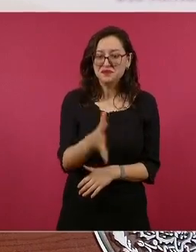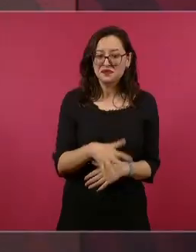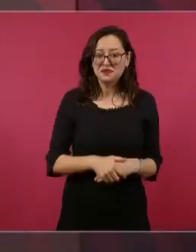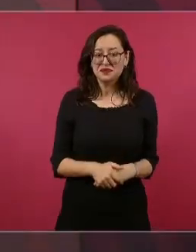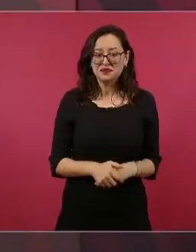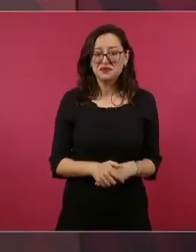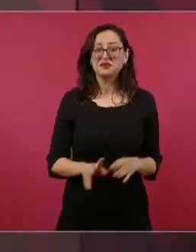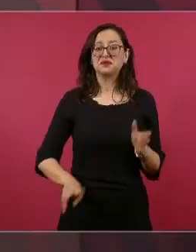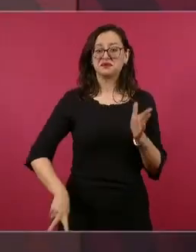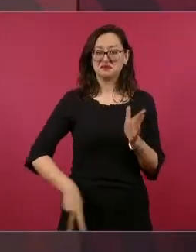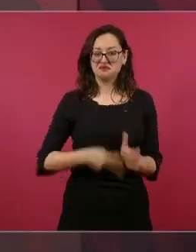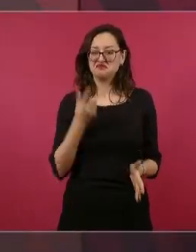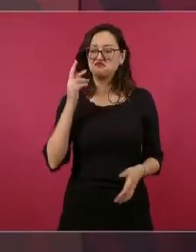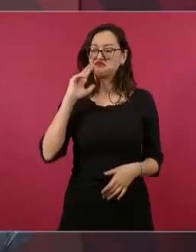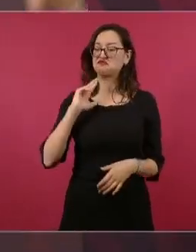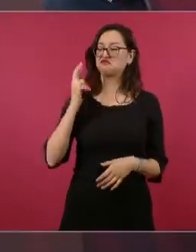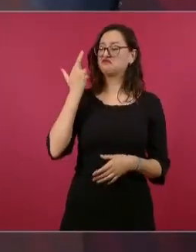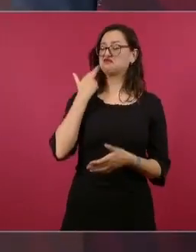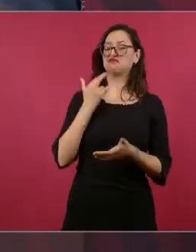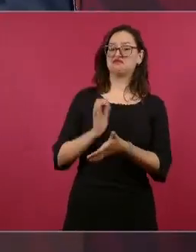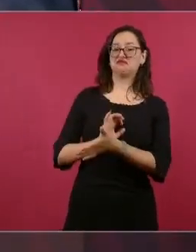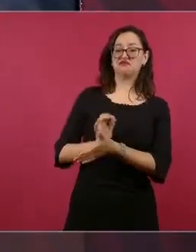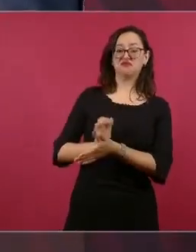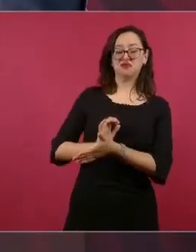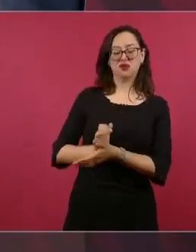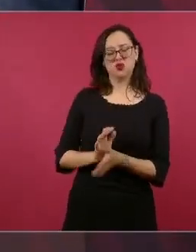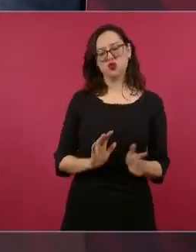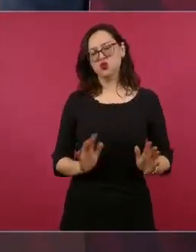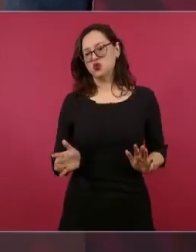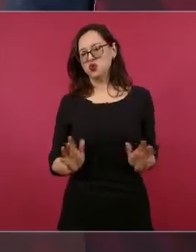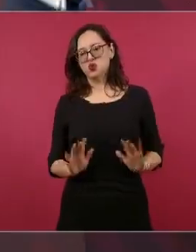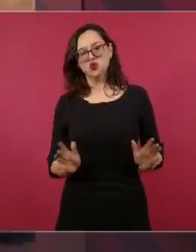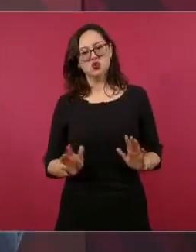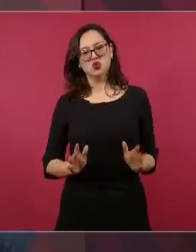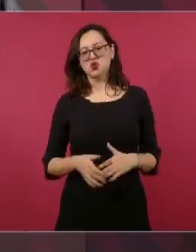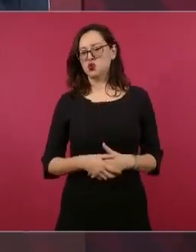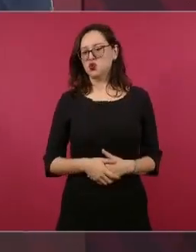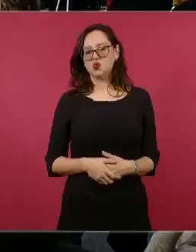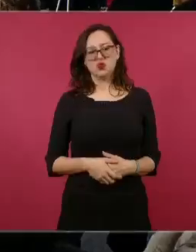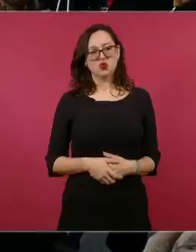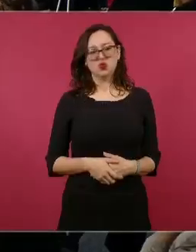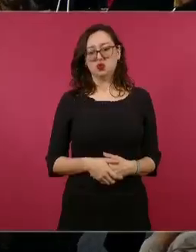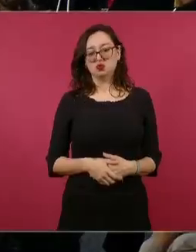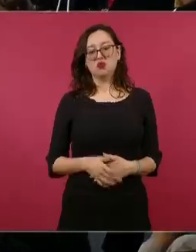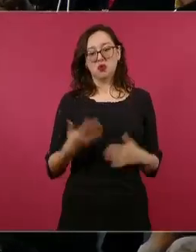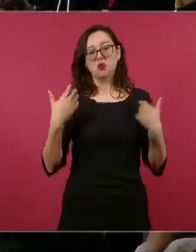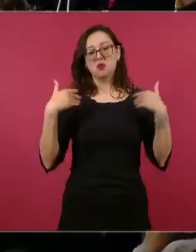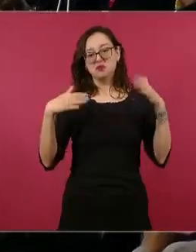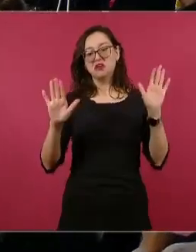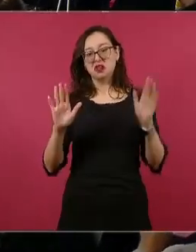ni el clasismo ni el racismo no si estaría yo